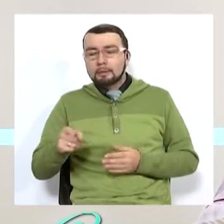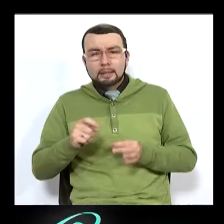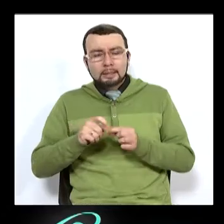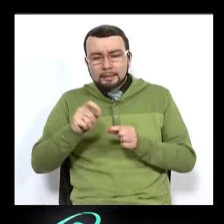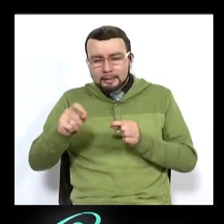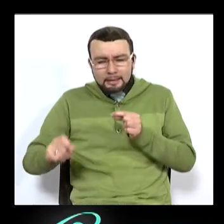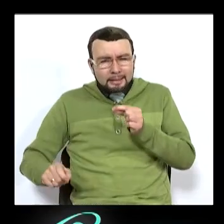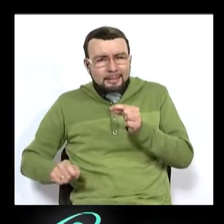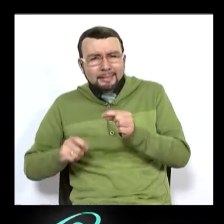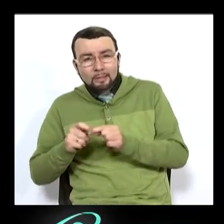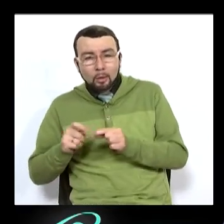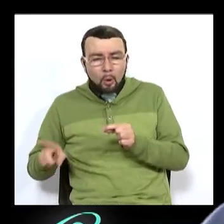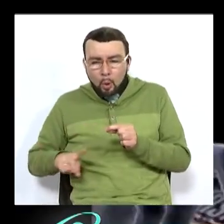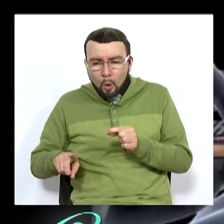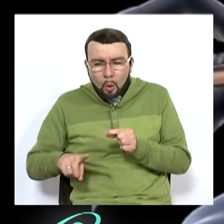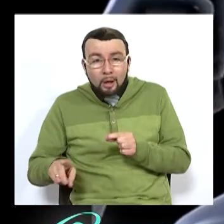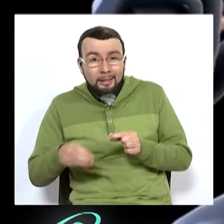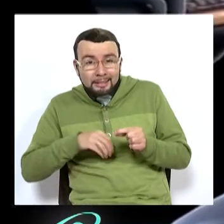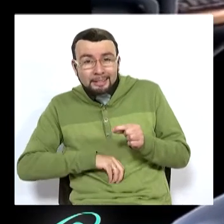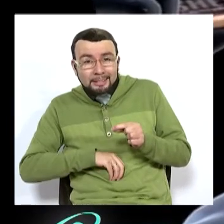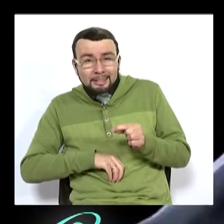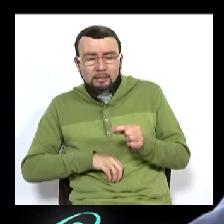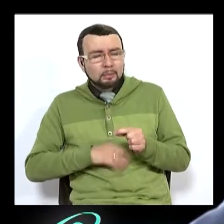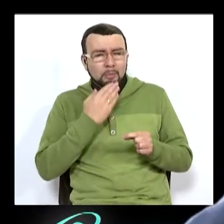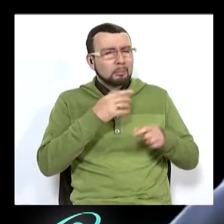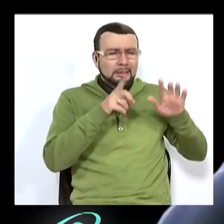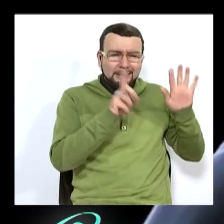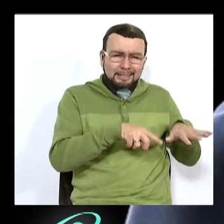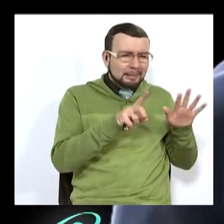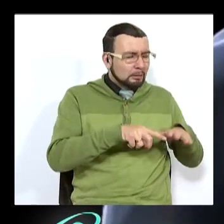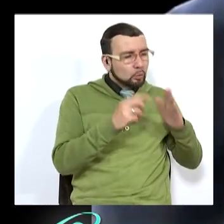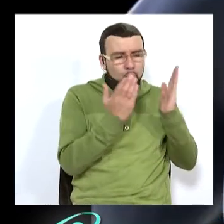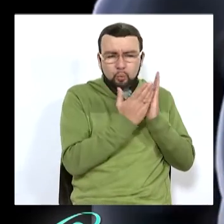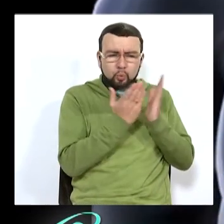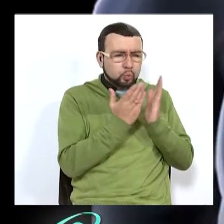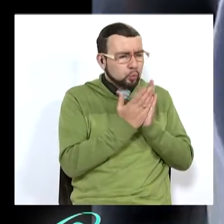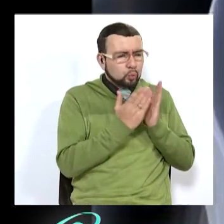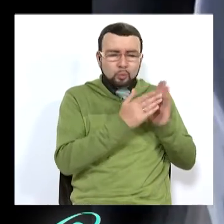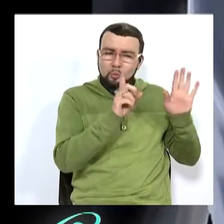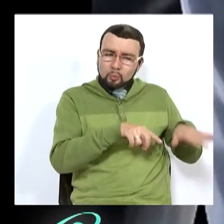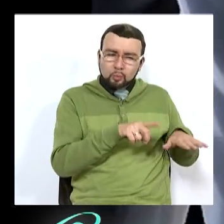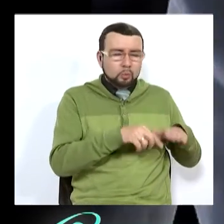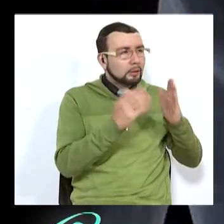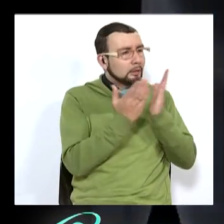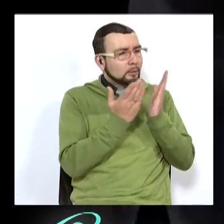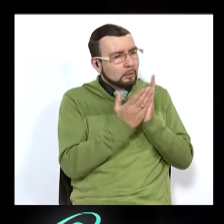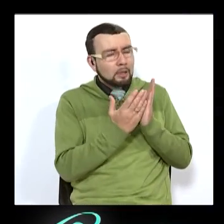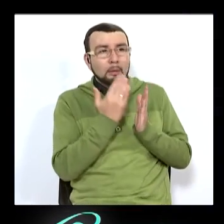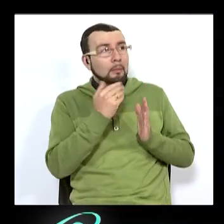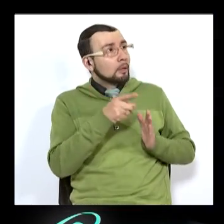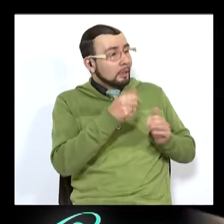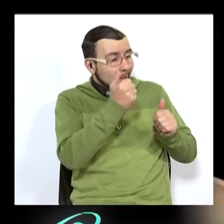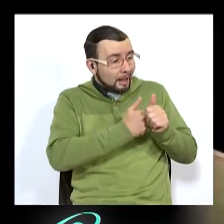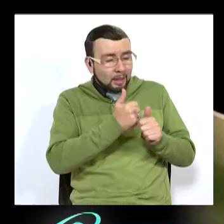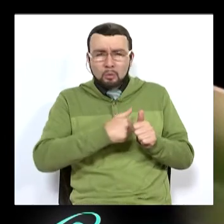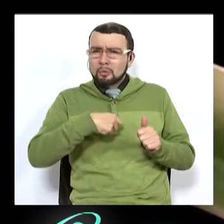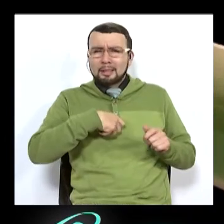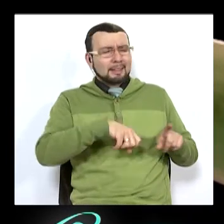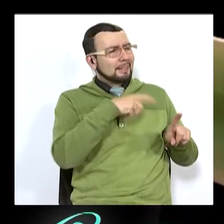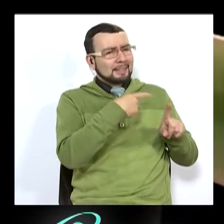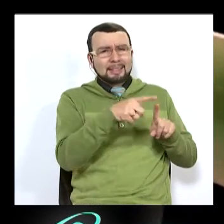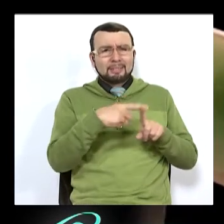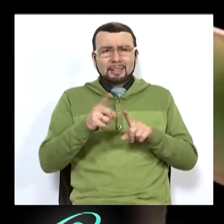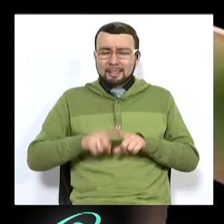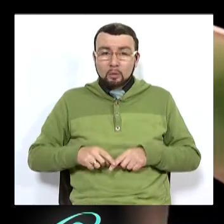Ahí estudiamos nosotros todo un semestre haciendo estudios. Cada parásito tiene una forma diferente